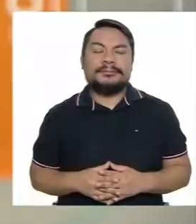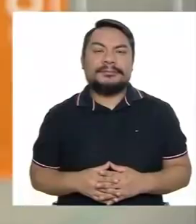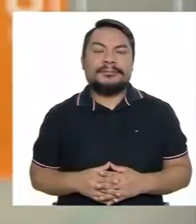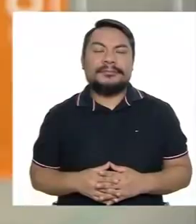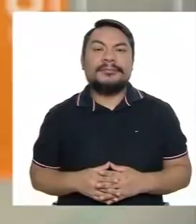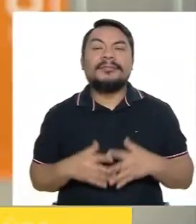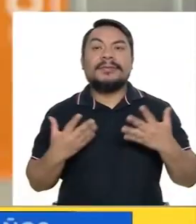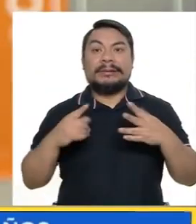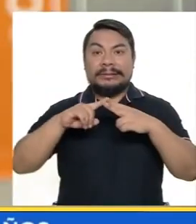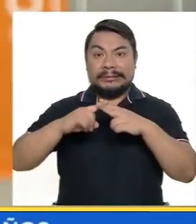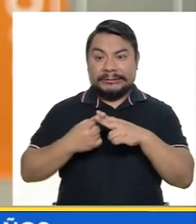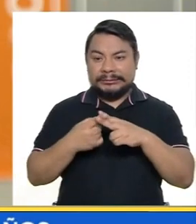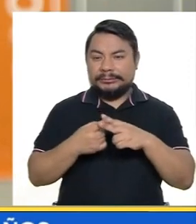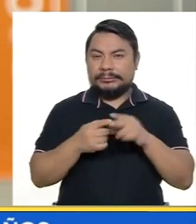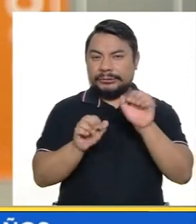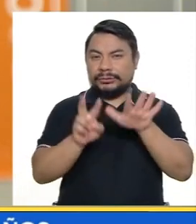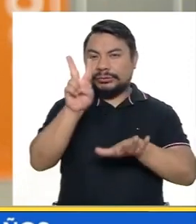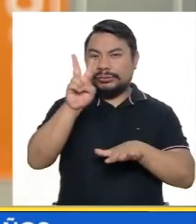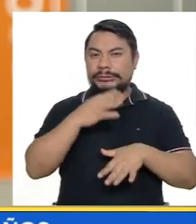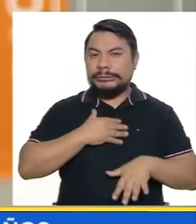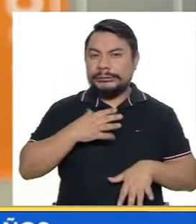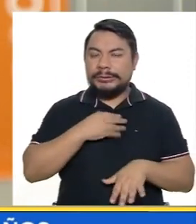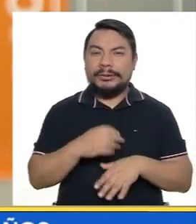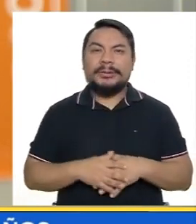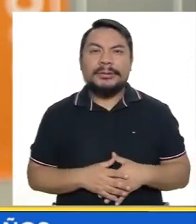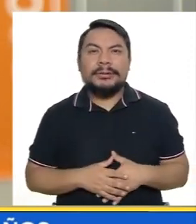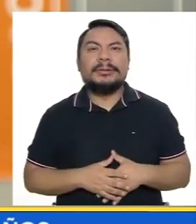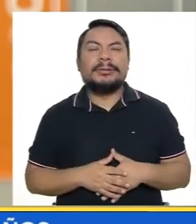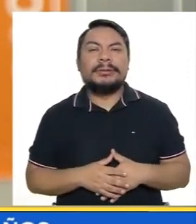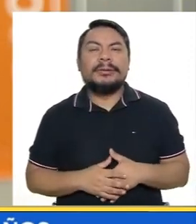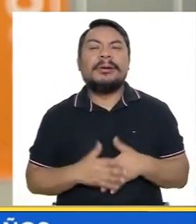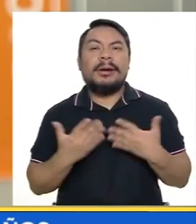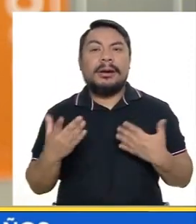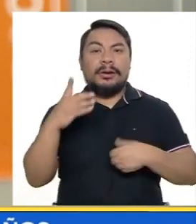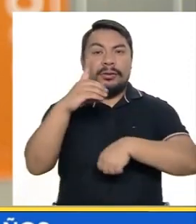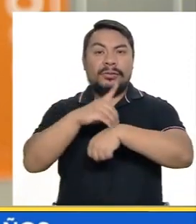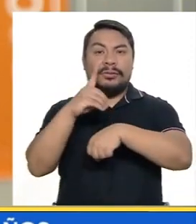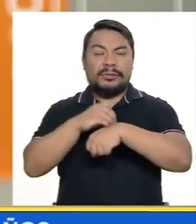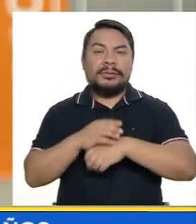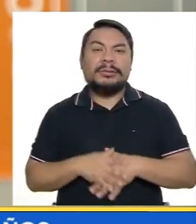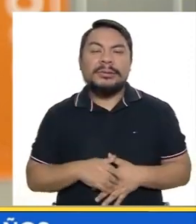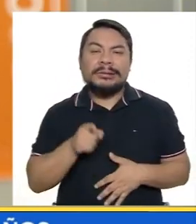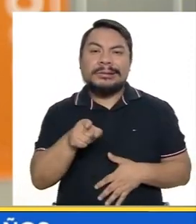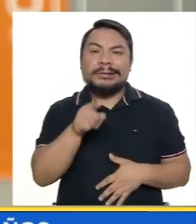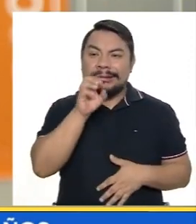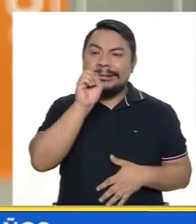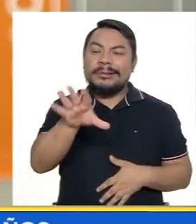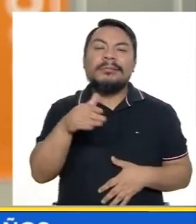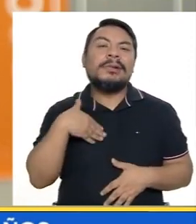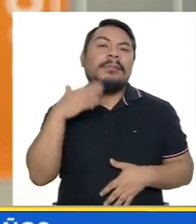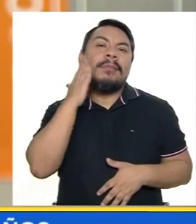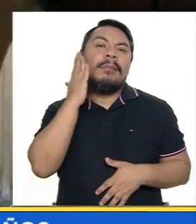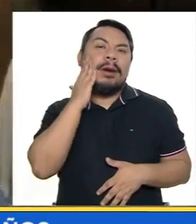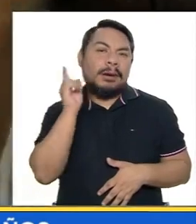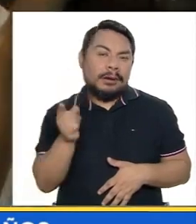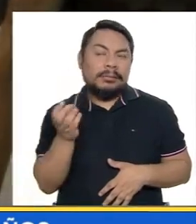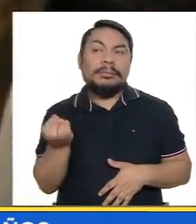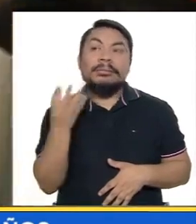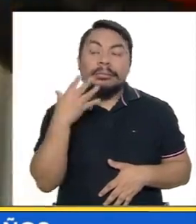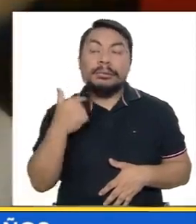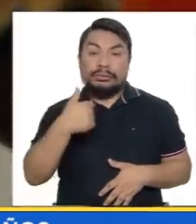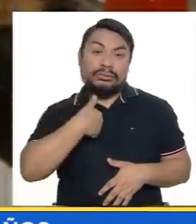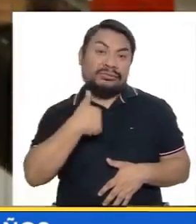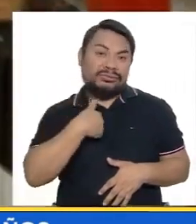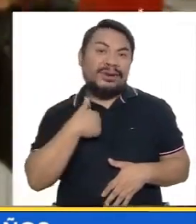A partir de los 12 años, el doctor le recomendó a mi mamá para